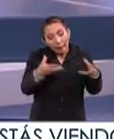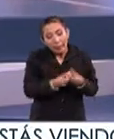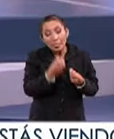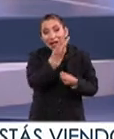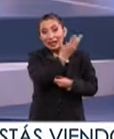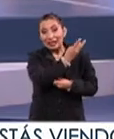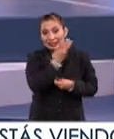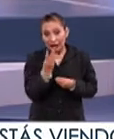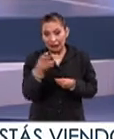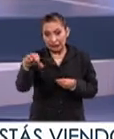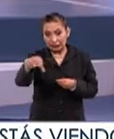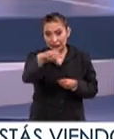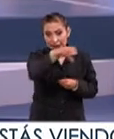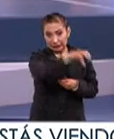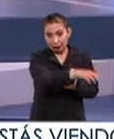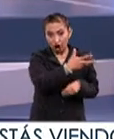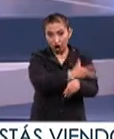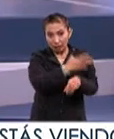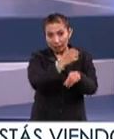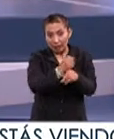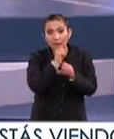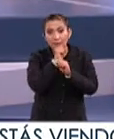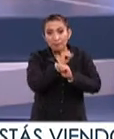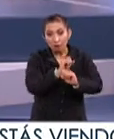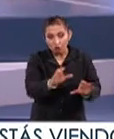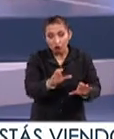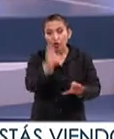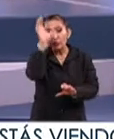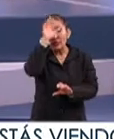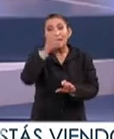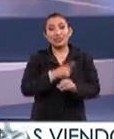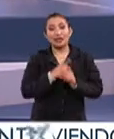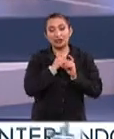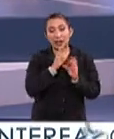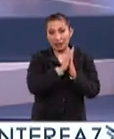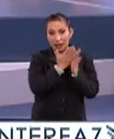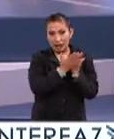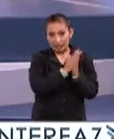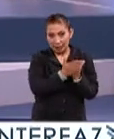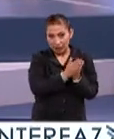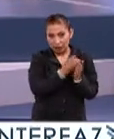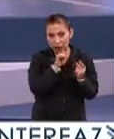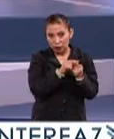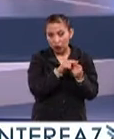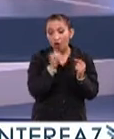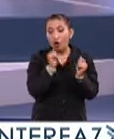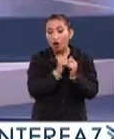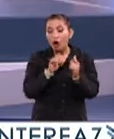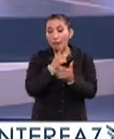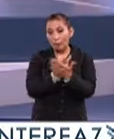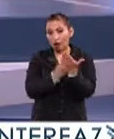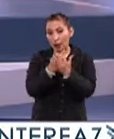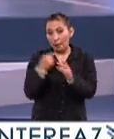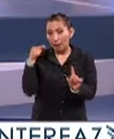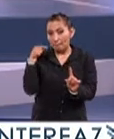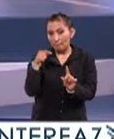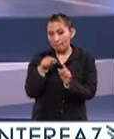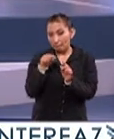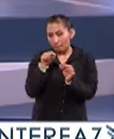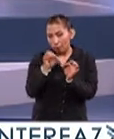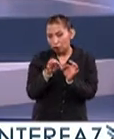entre 3 instancias de la Coordinación de Difusión Cultural, que es la Dirección de Literatura, a través del programa Punto de